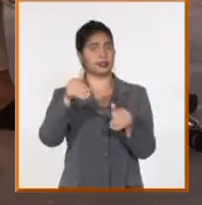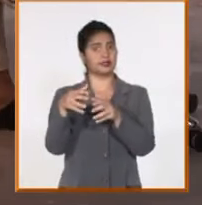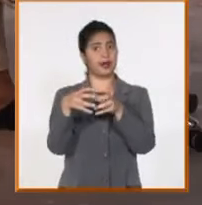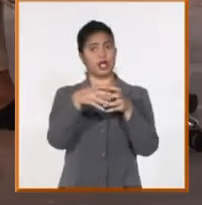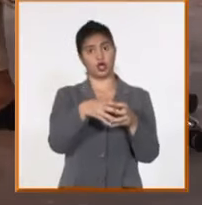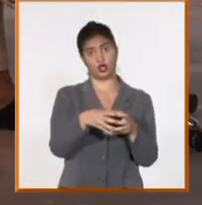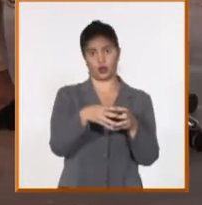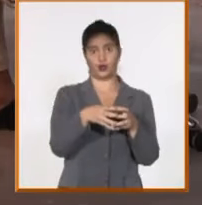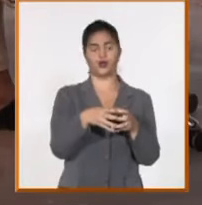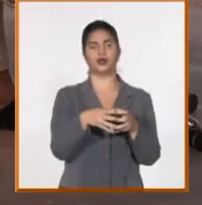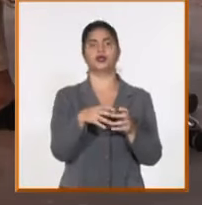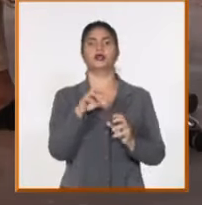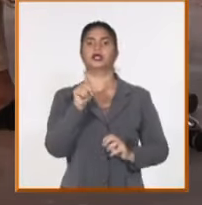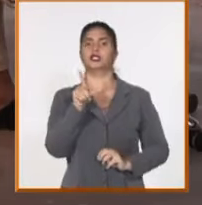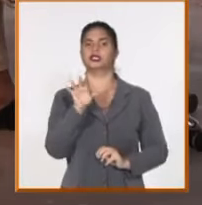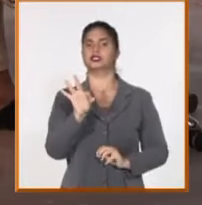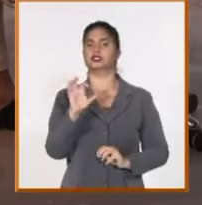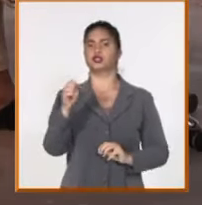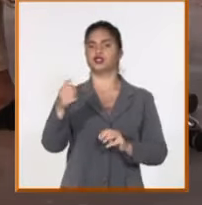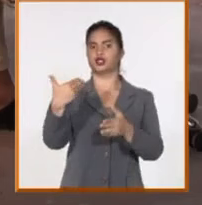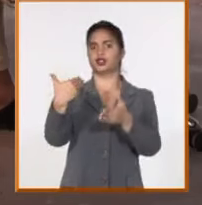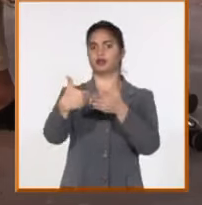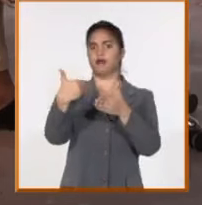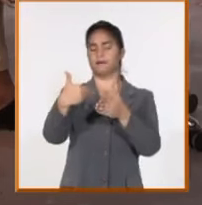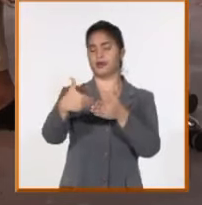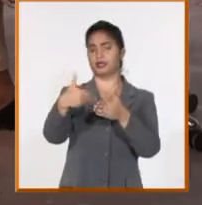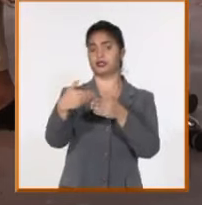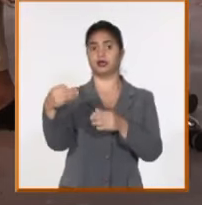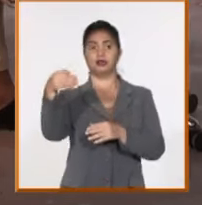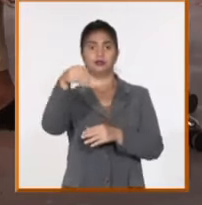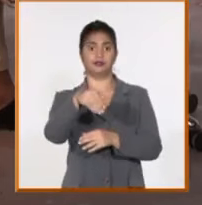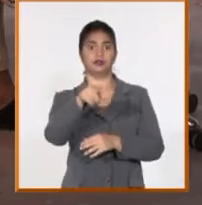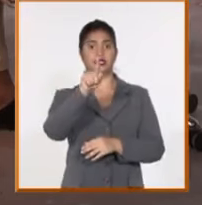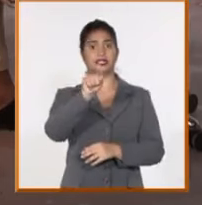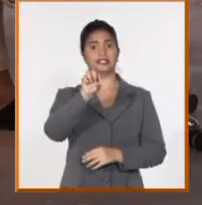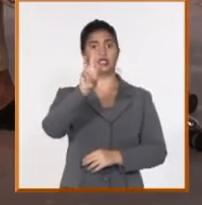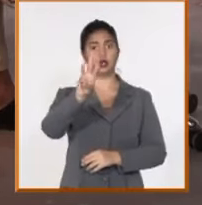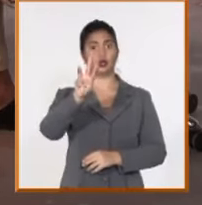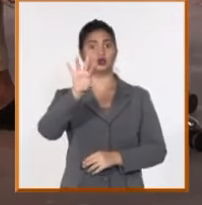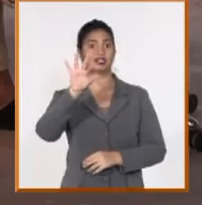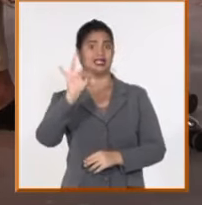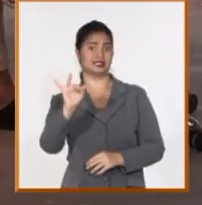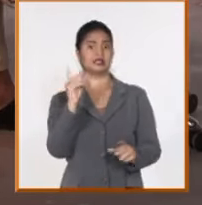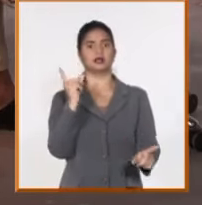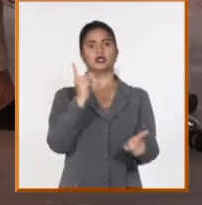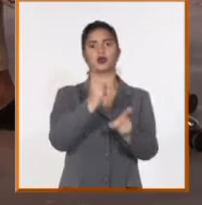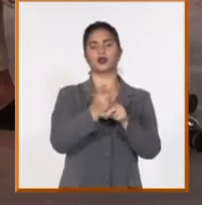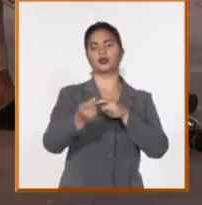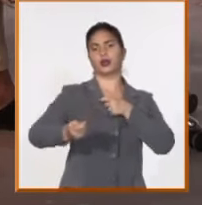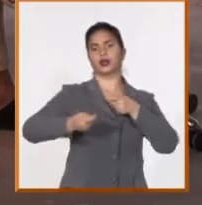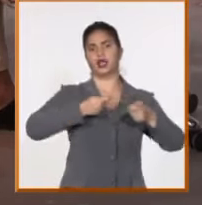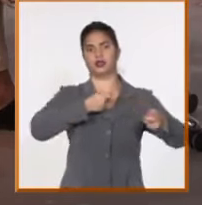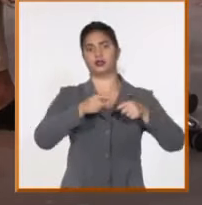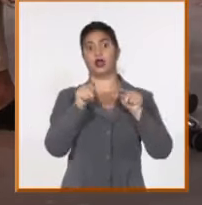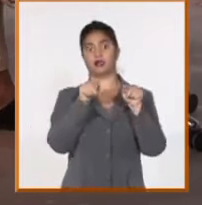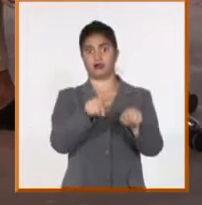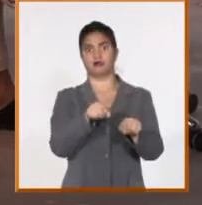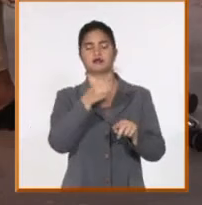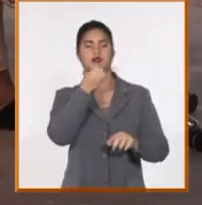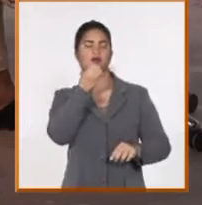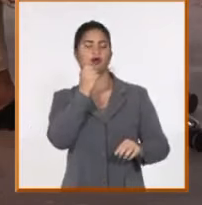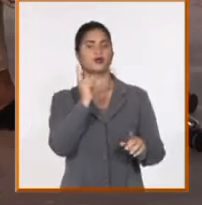eh 18 empresas con 137 citas citas que nos dieron la oportunidad de